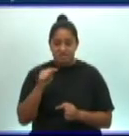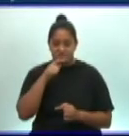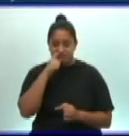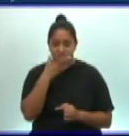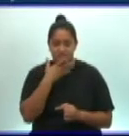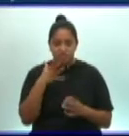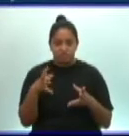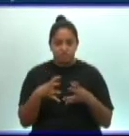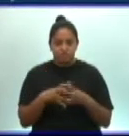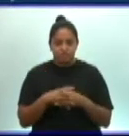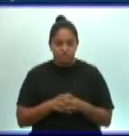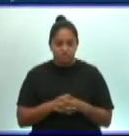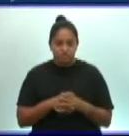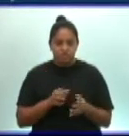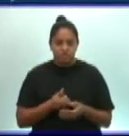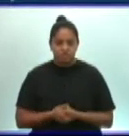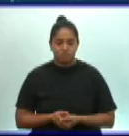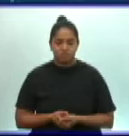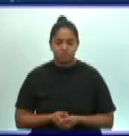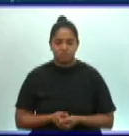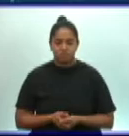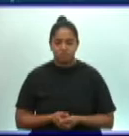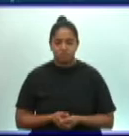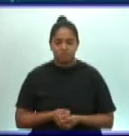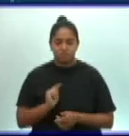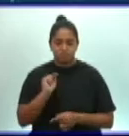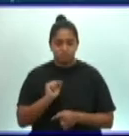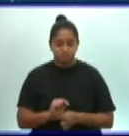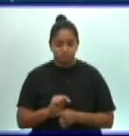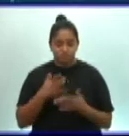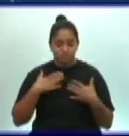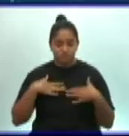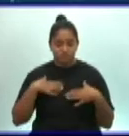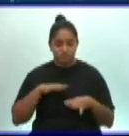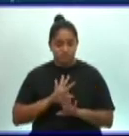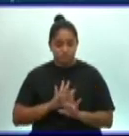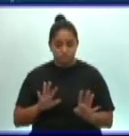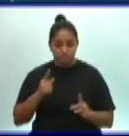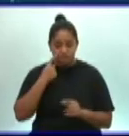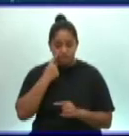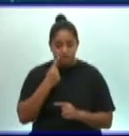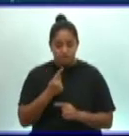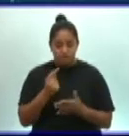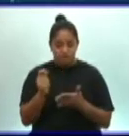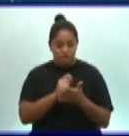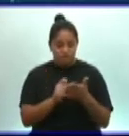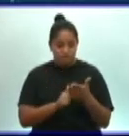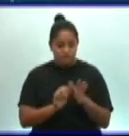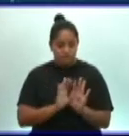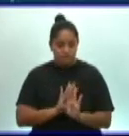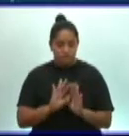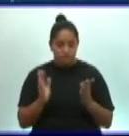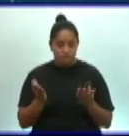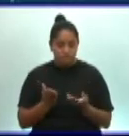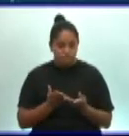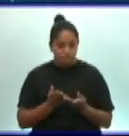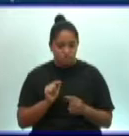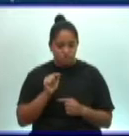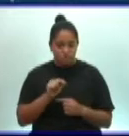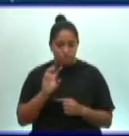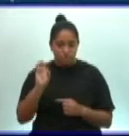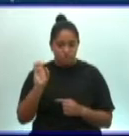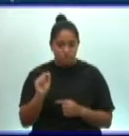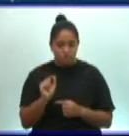comprime. Bien, ahora espero que hayan también ubicado en los espacios en blanco cada uno de estas numeraciones